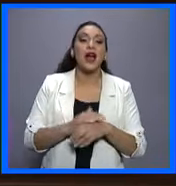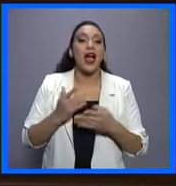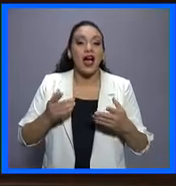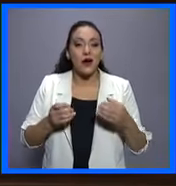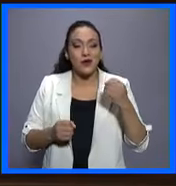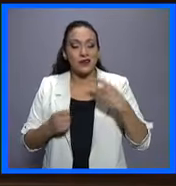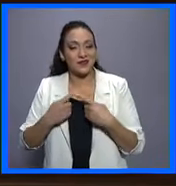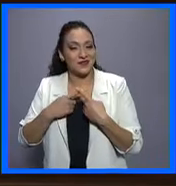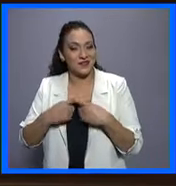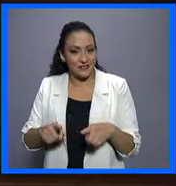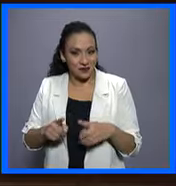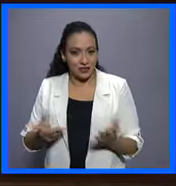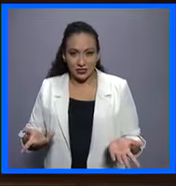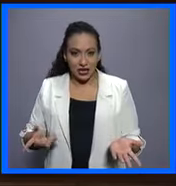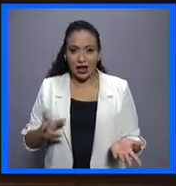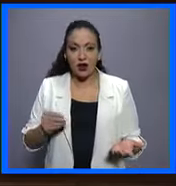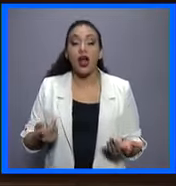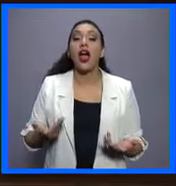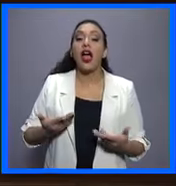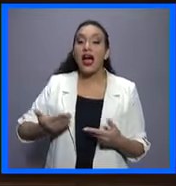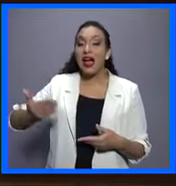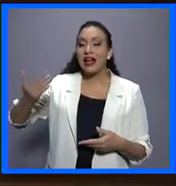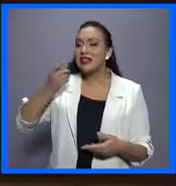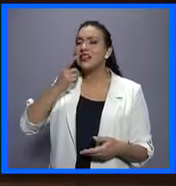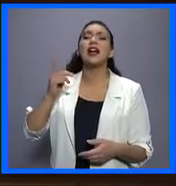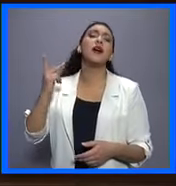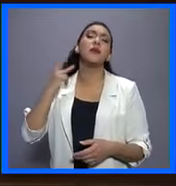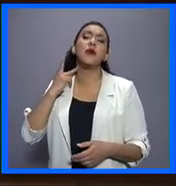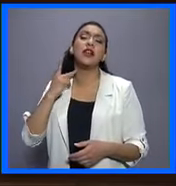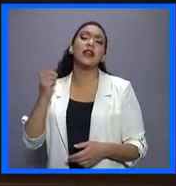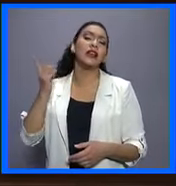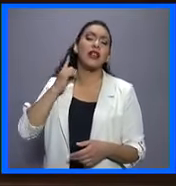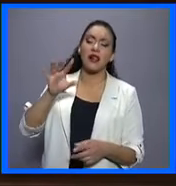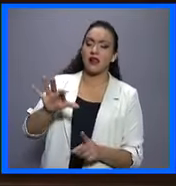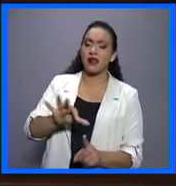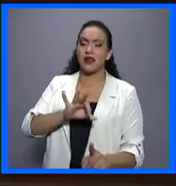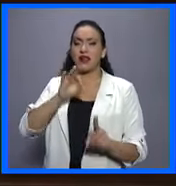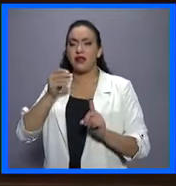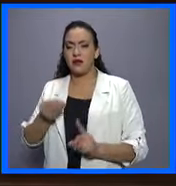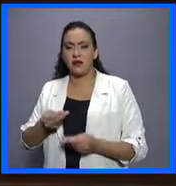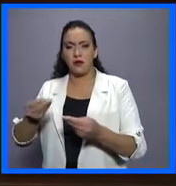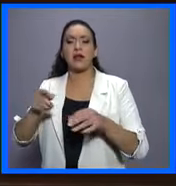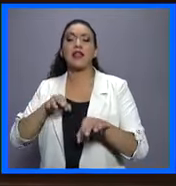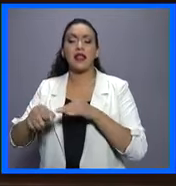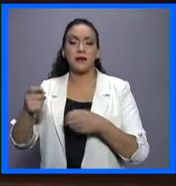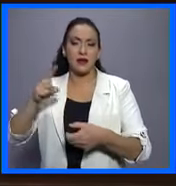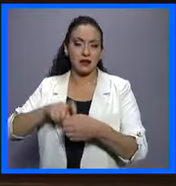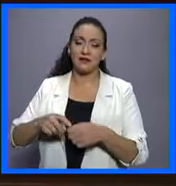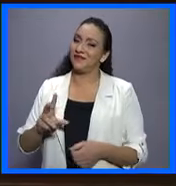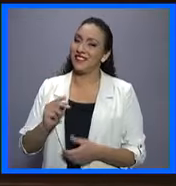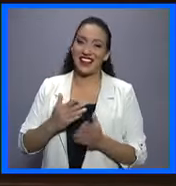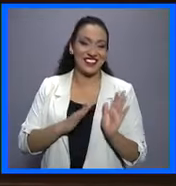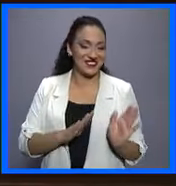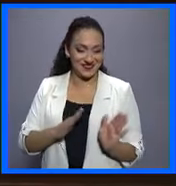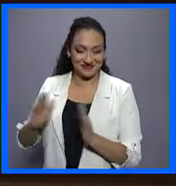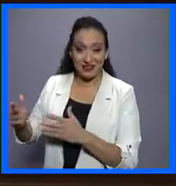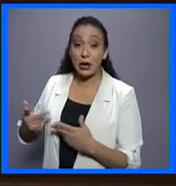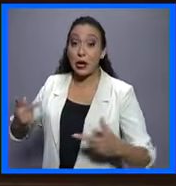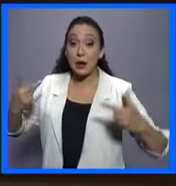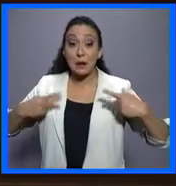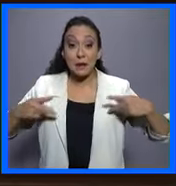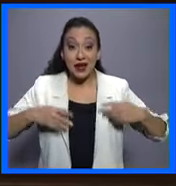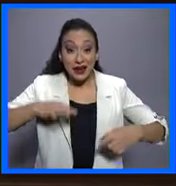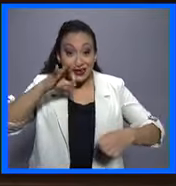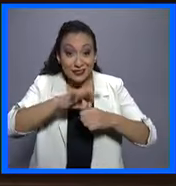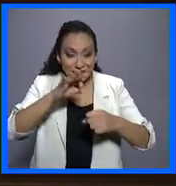No son ya producto de acuerdos entre partidos o impuestos por élites políticas o económicas. Se deben ahora a